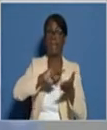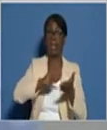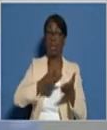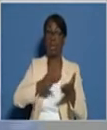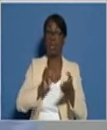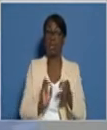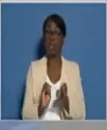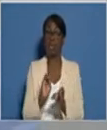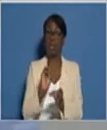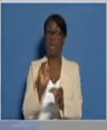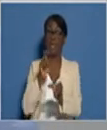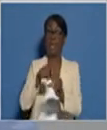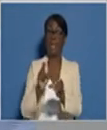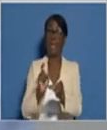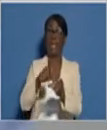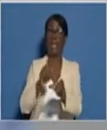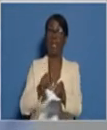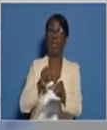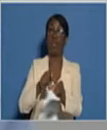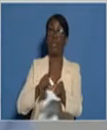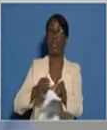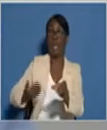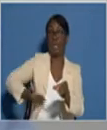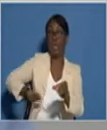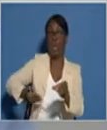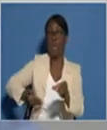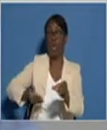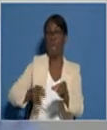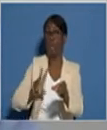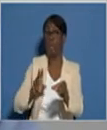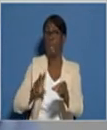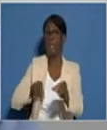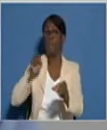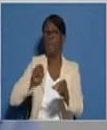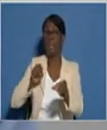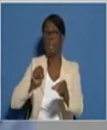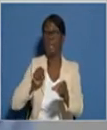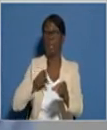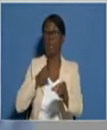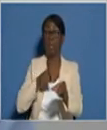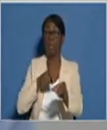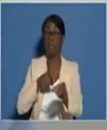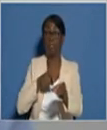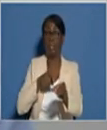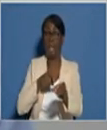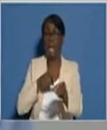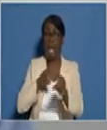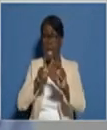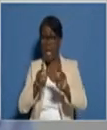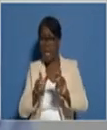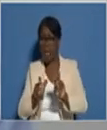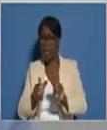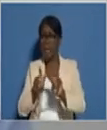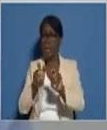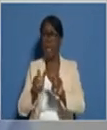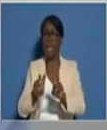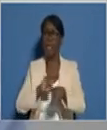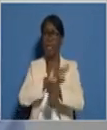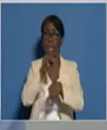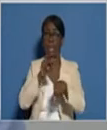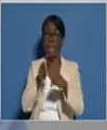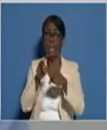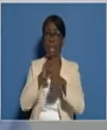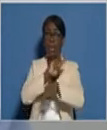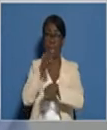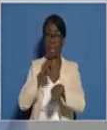esta base de datos. En cuanto al tema de los filtros que se aplican por parte del Gobierno Nacional y el equipo coordinador